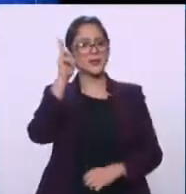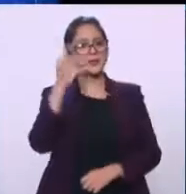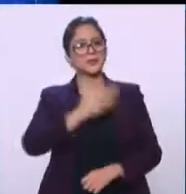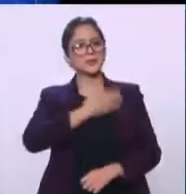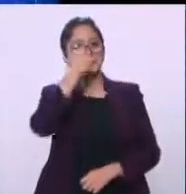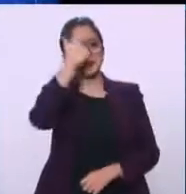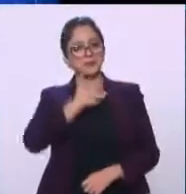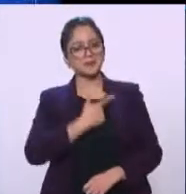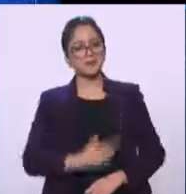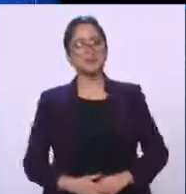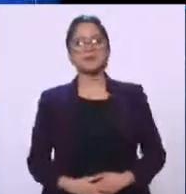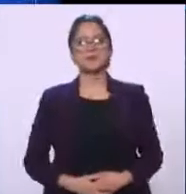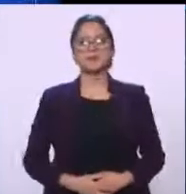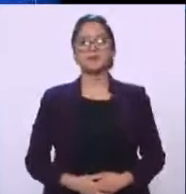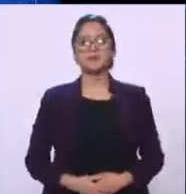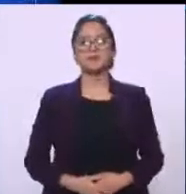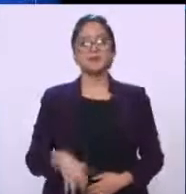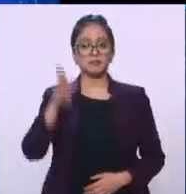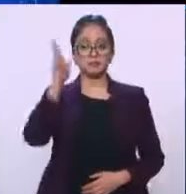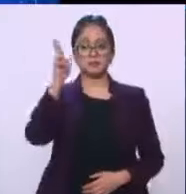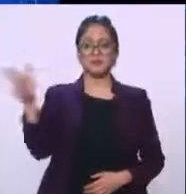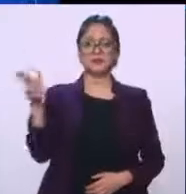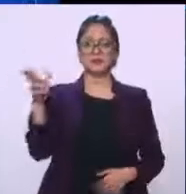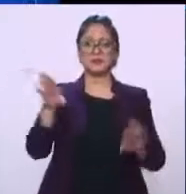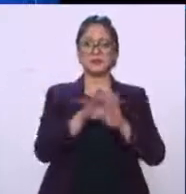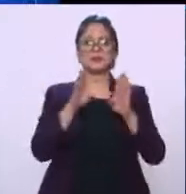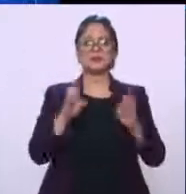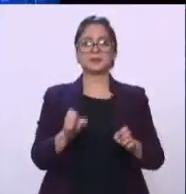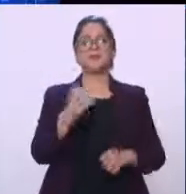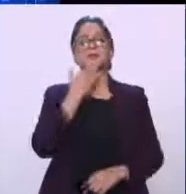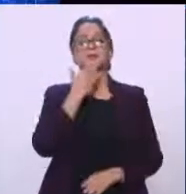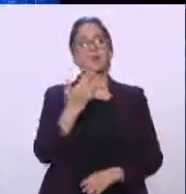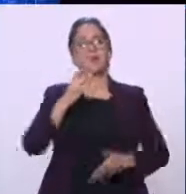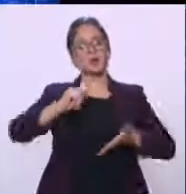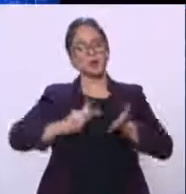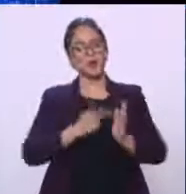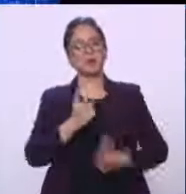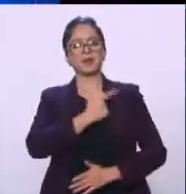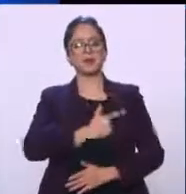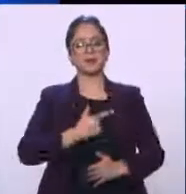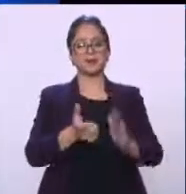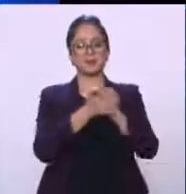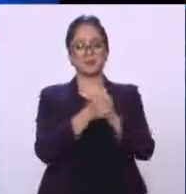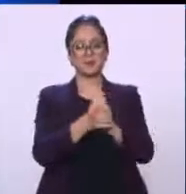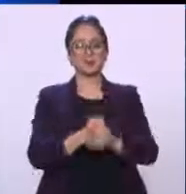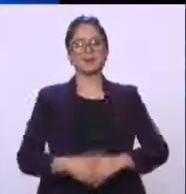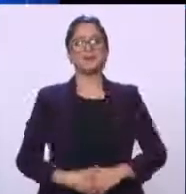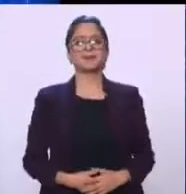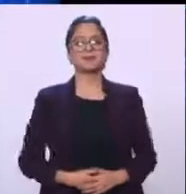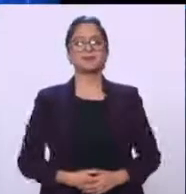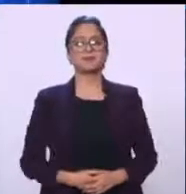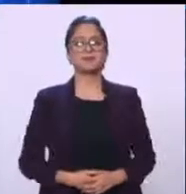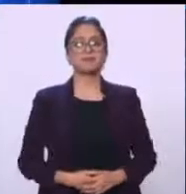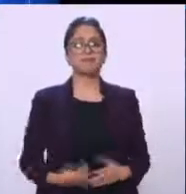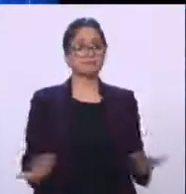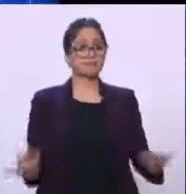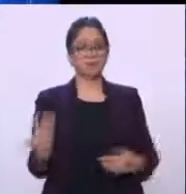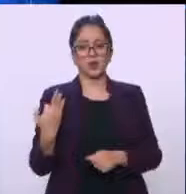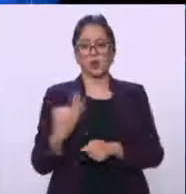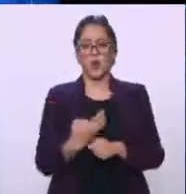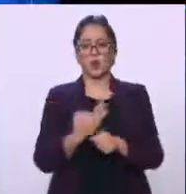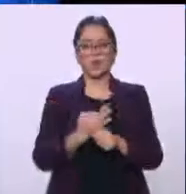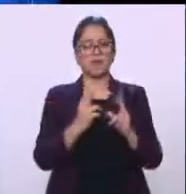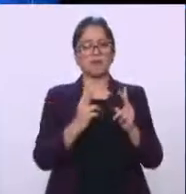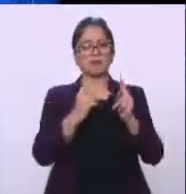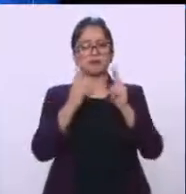¿cómo están? Bien, con mucho gusto de saludarte otra vez. Jonathan, bueno, pues estábamos viendo esto, ¿no? O sea,